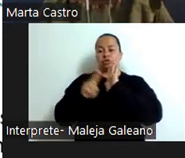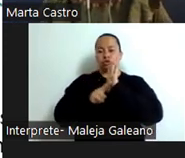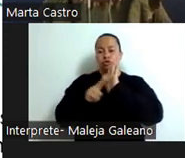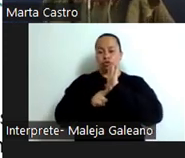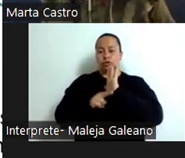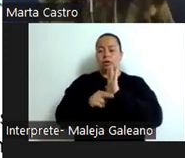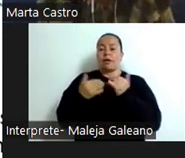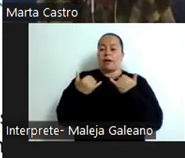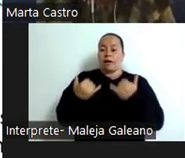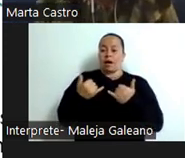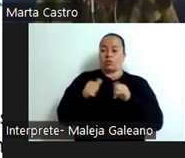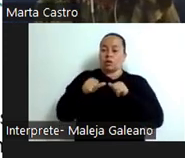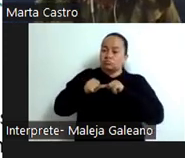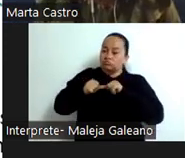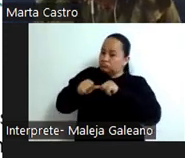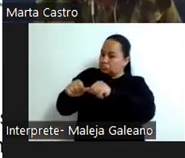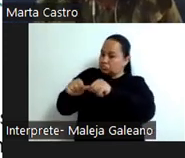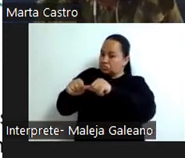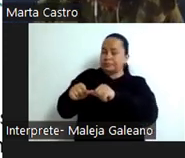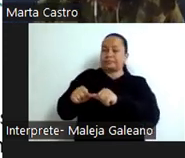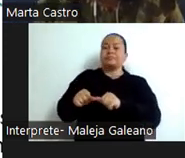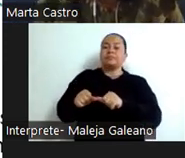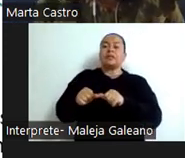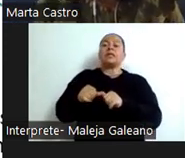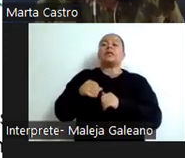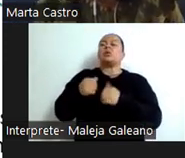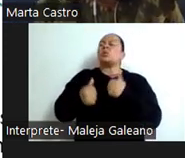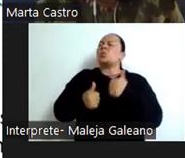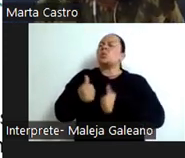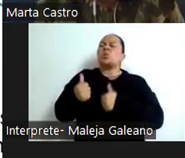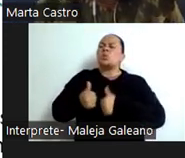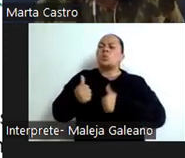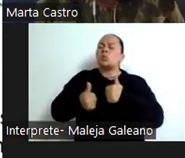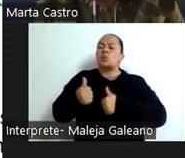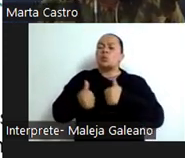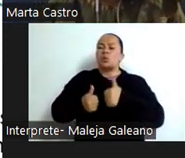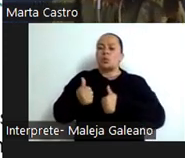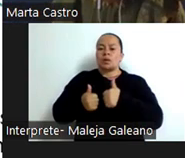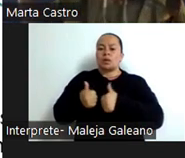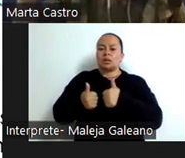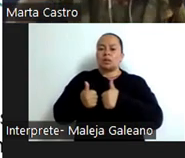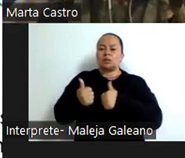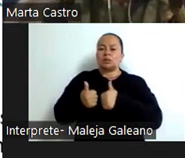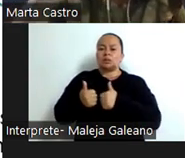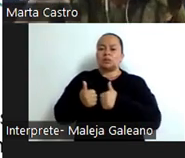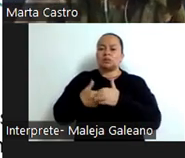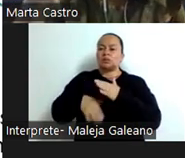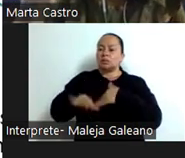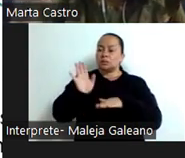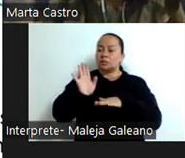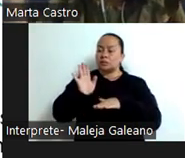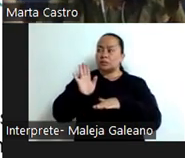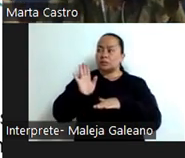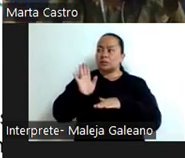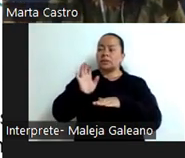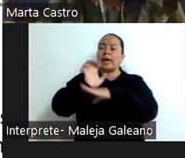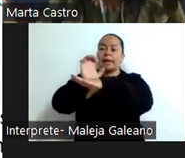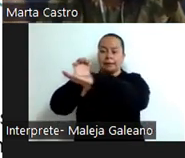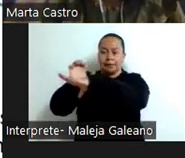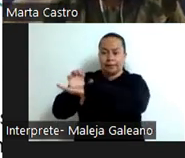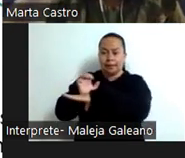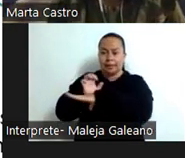momento se mantienen y son eh Cuáles son digamos las entidades